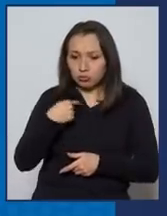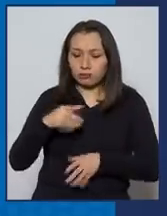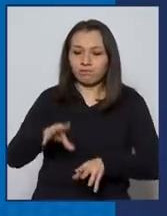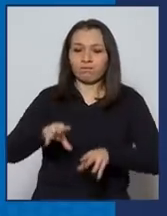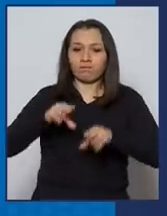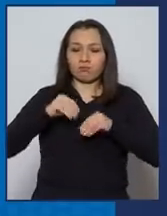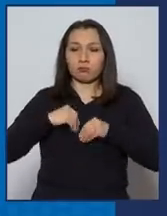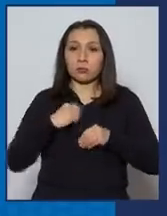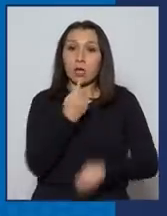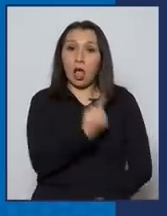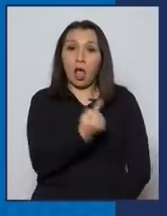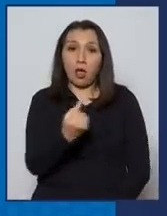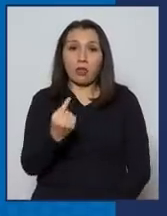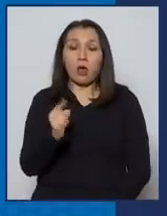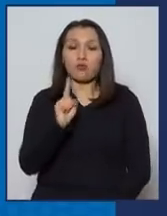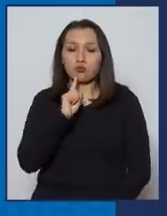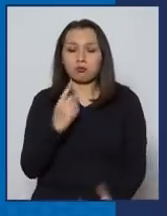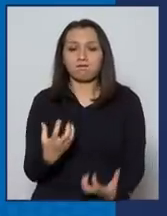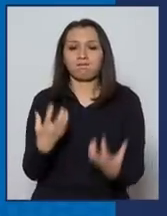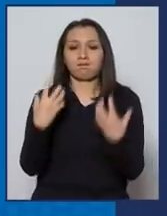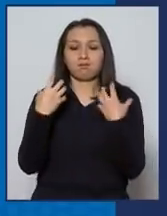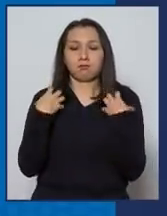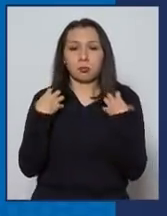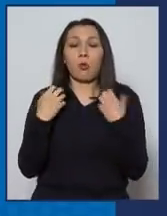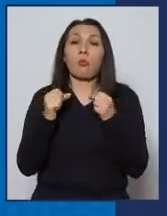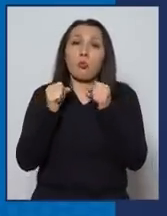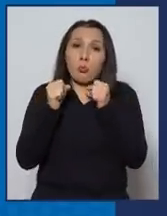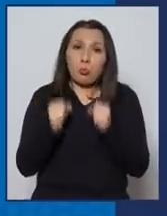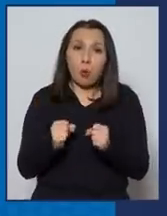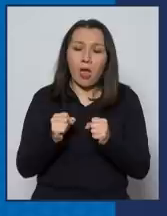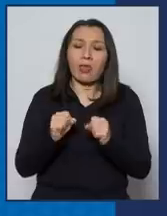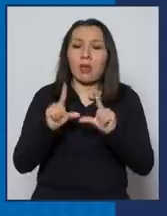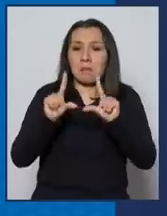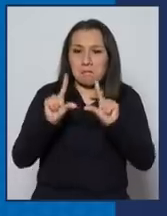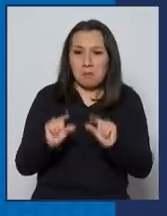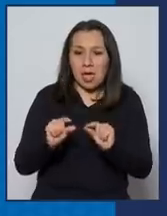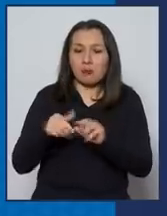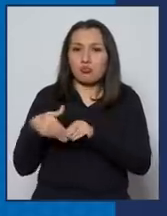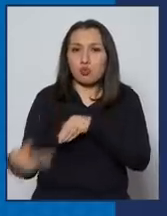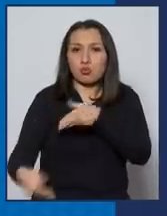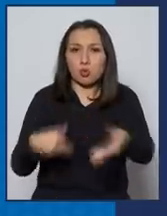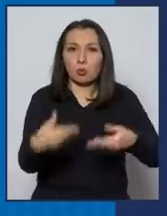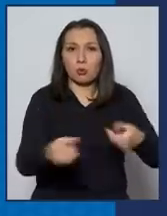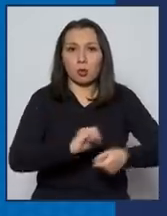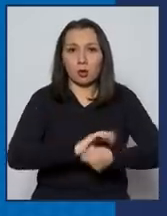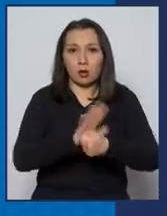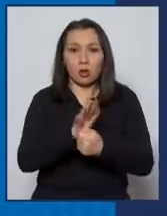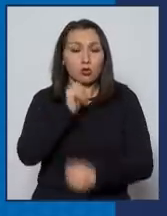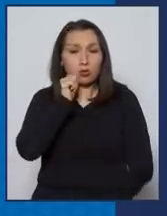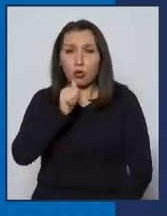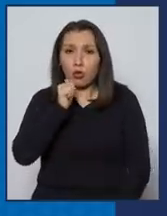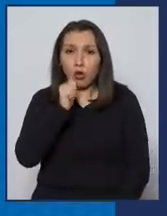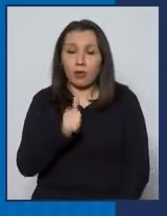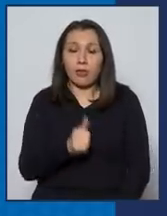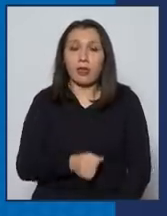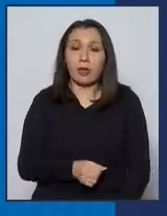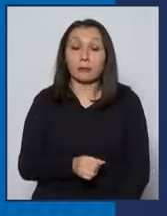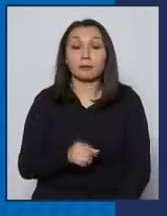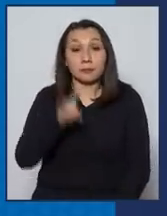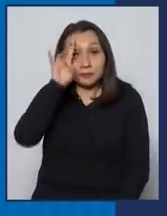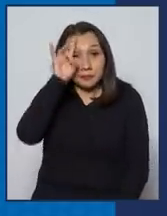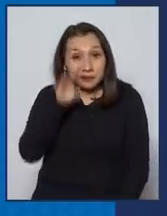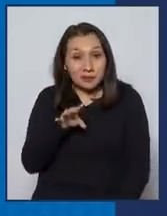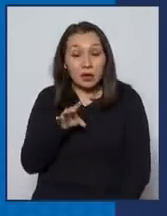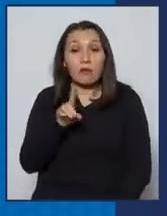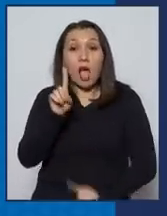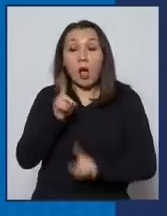tomar. Cada uno tiene en sus manos el poder de disminuir los contagios que estamos teniendo diariamente. Sabemos